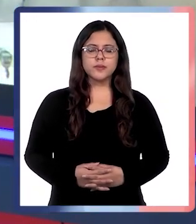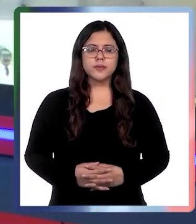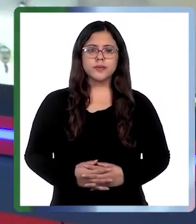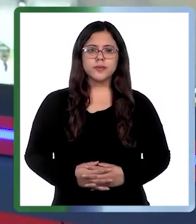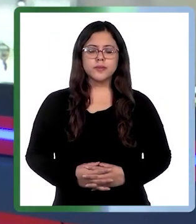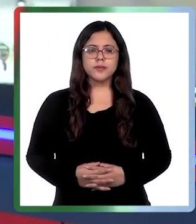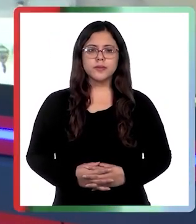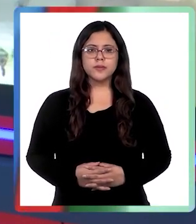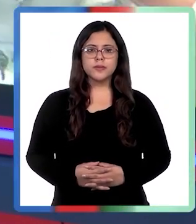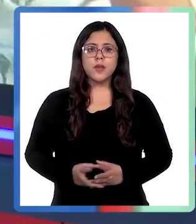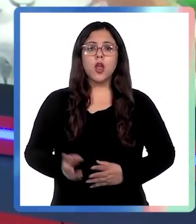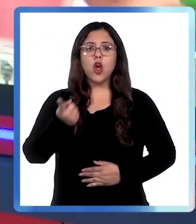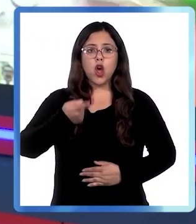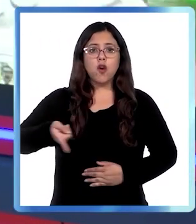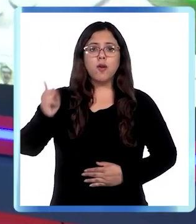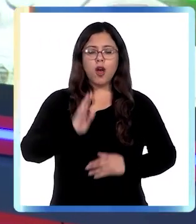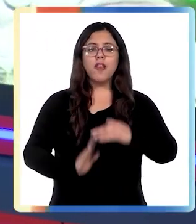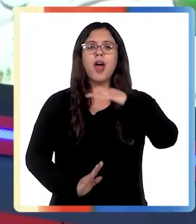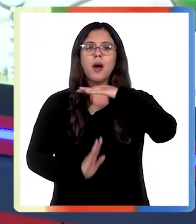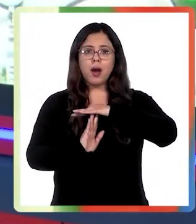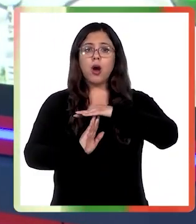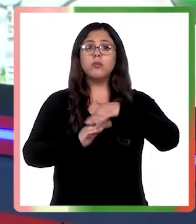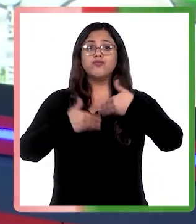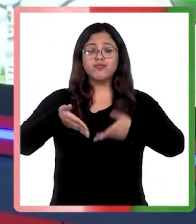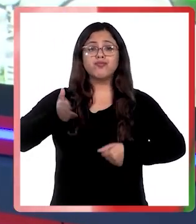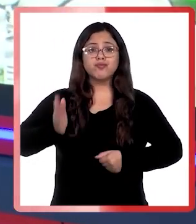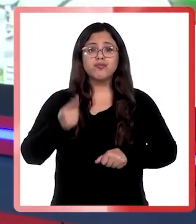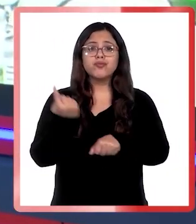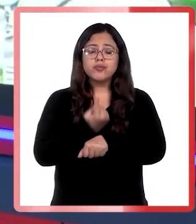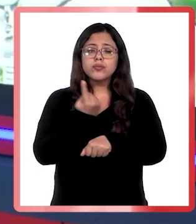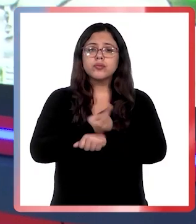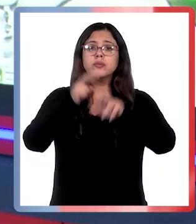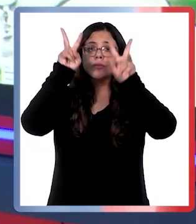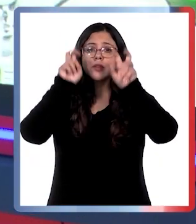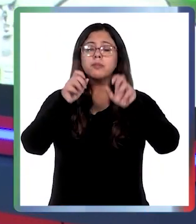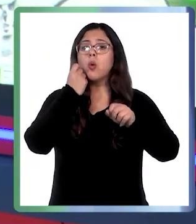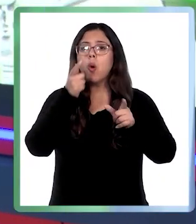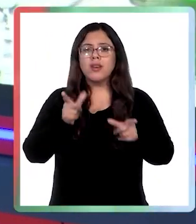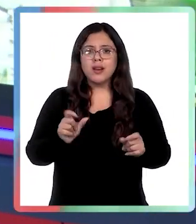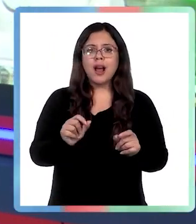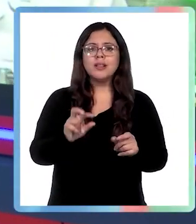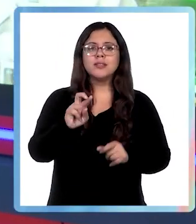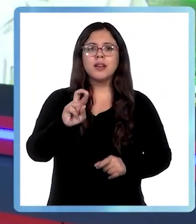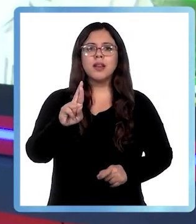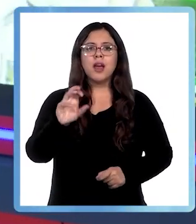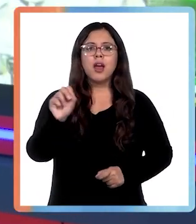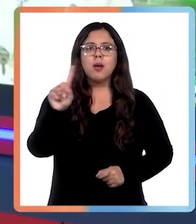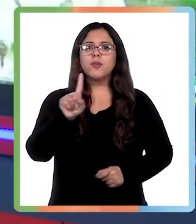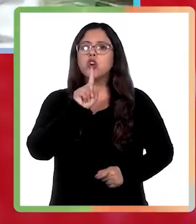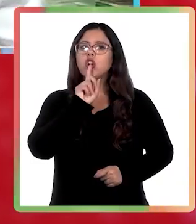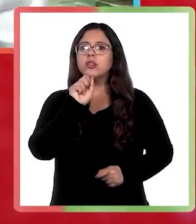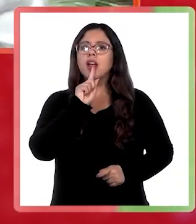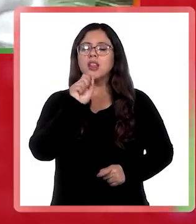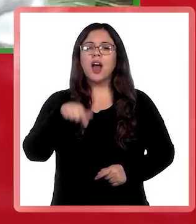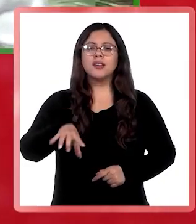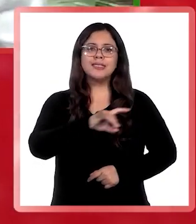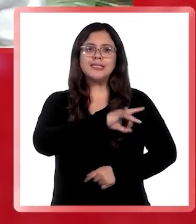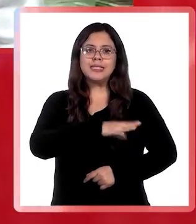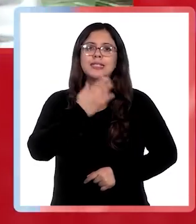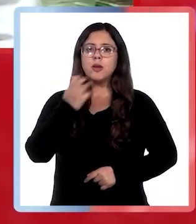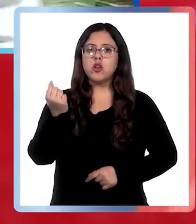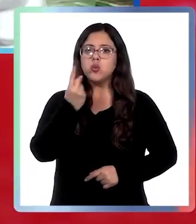Bueno, regresamos de la pausa y vamos a continuar conversando sobre el cáncer de próstata en Chile y estas cifras. Y estábamos